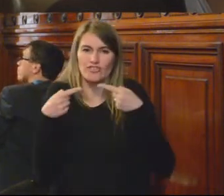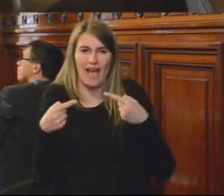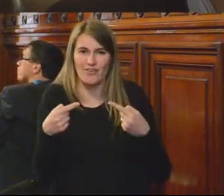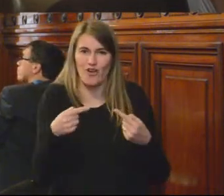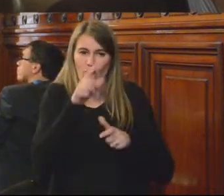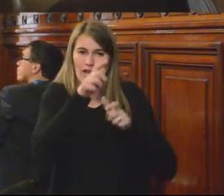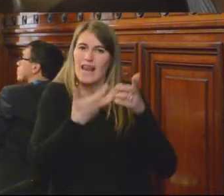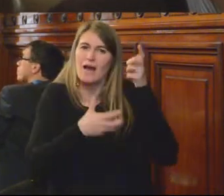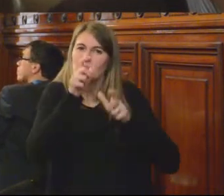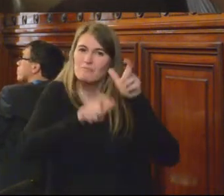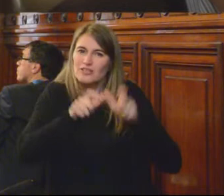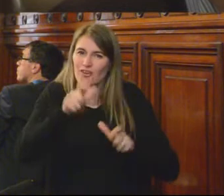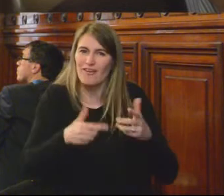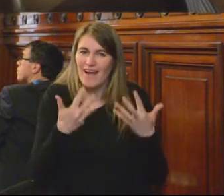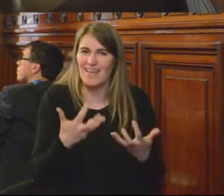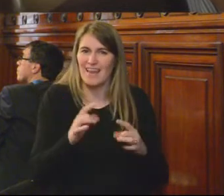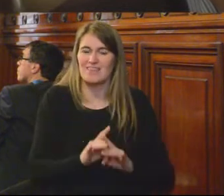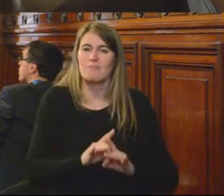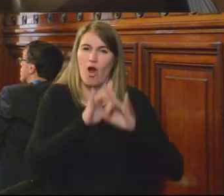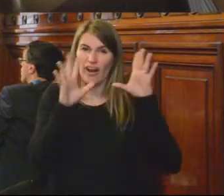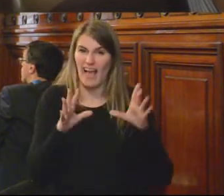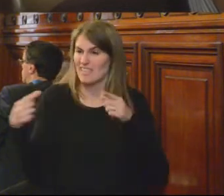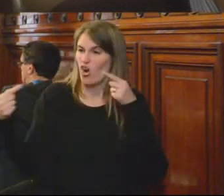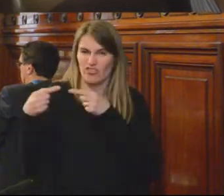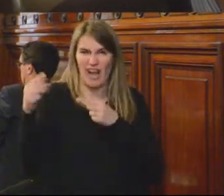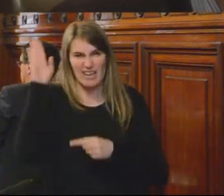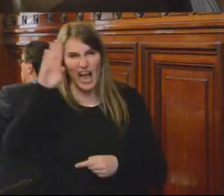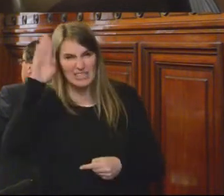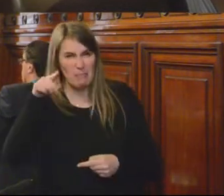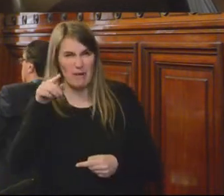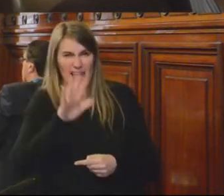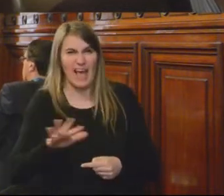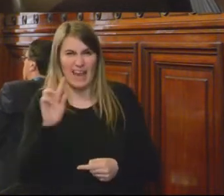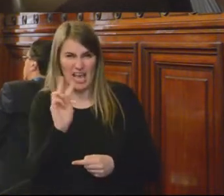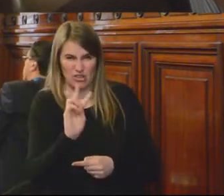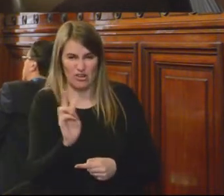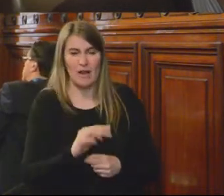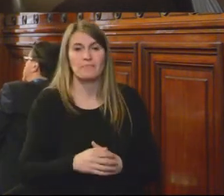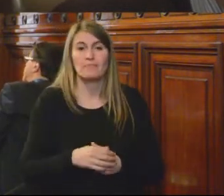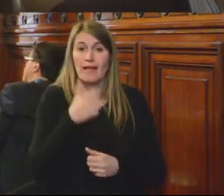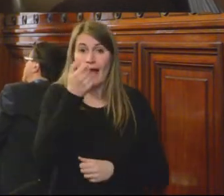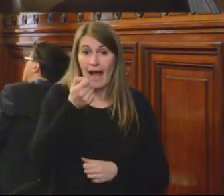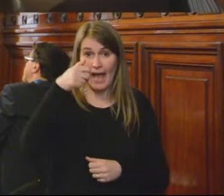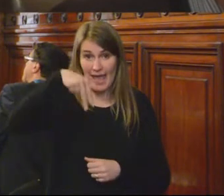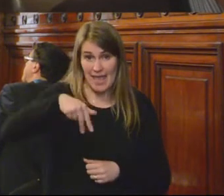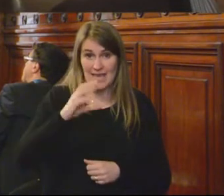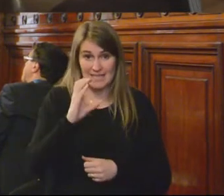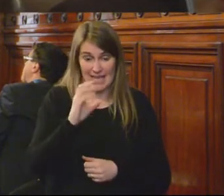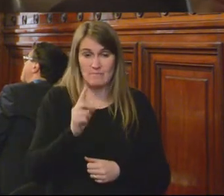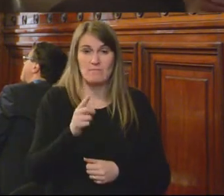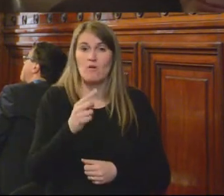y naturaleza de la democracia y de todo sistema de participación ciudadana. La ANC representa